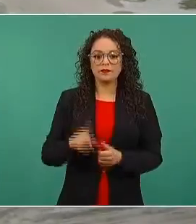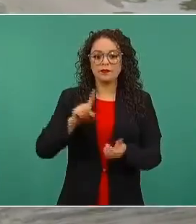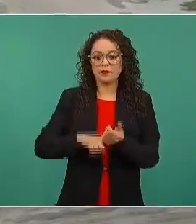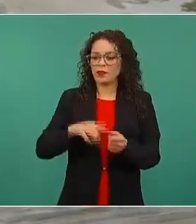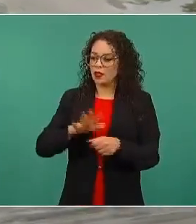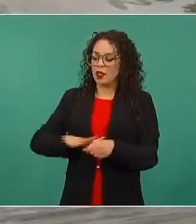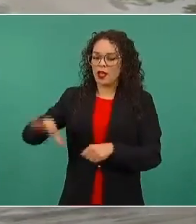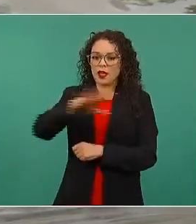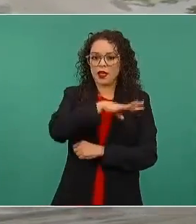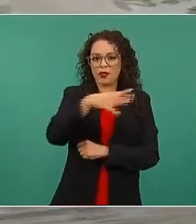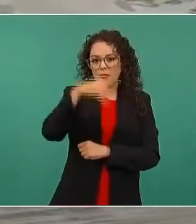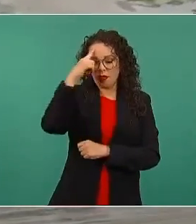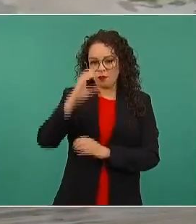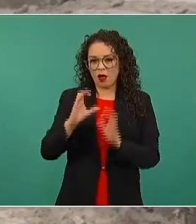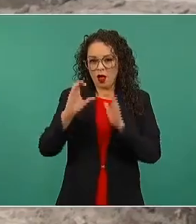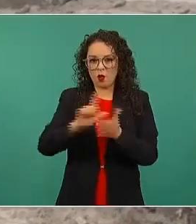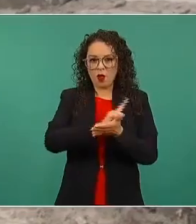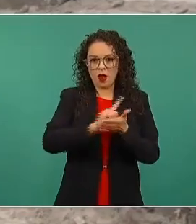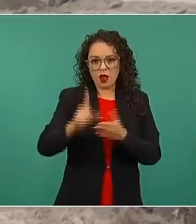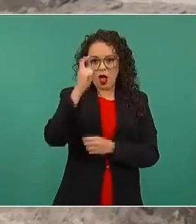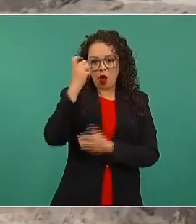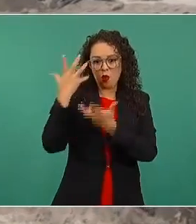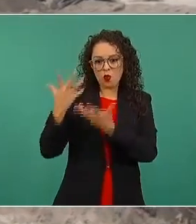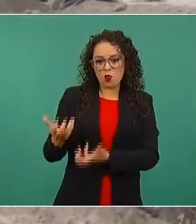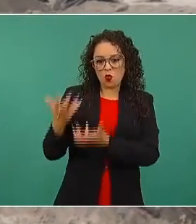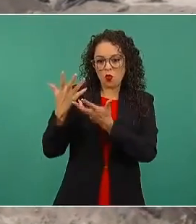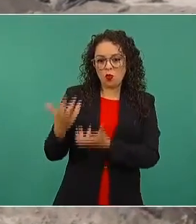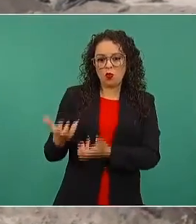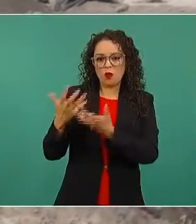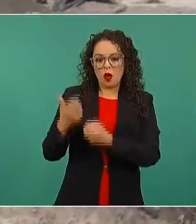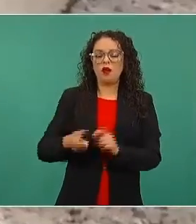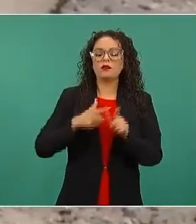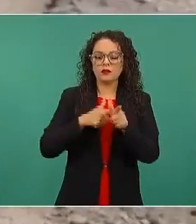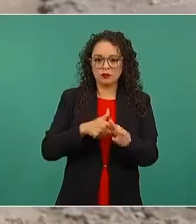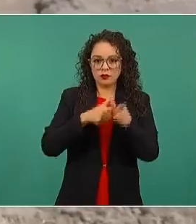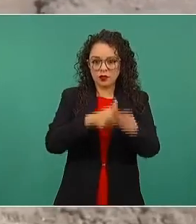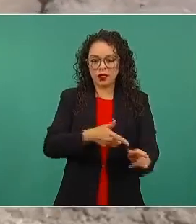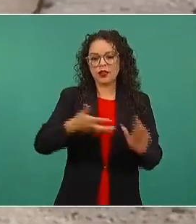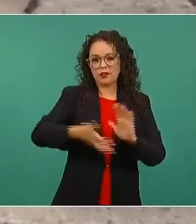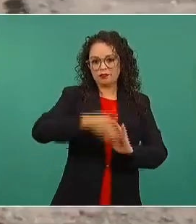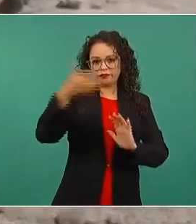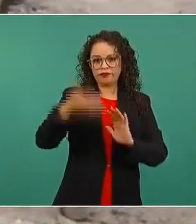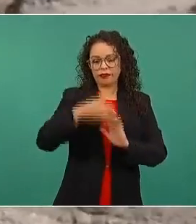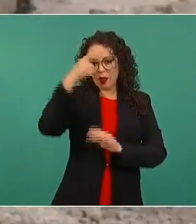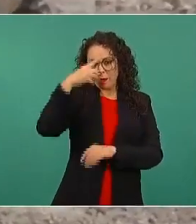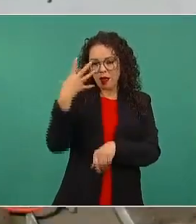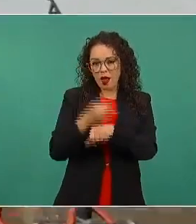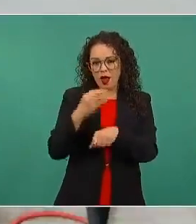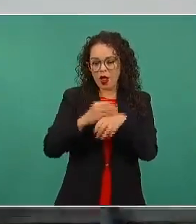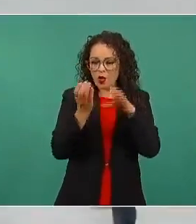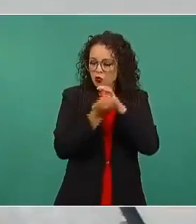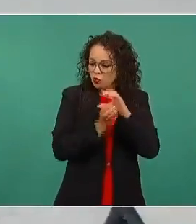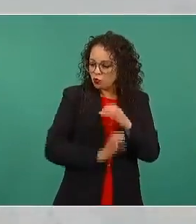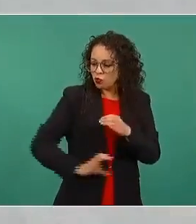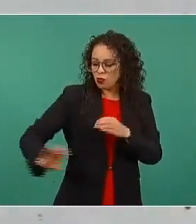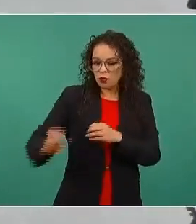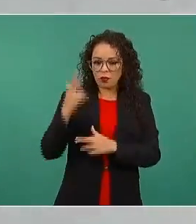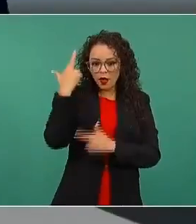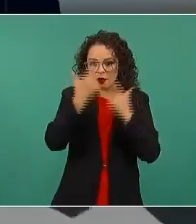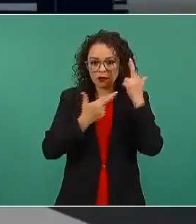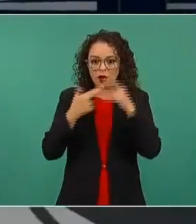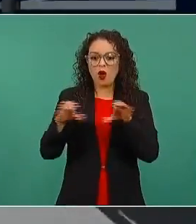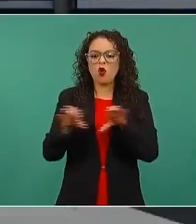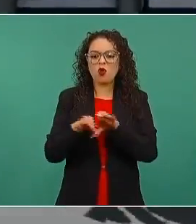generales, en la red de drenaje pluvial, se continúan con trabajos de excavación, colocación de tubería y se monitorea el comportamiento de la